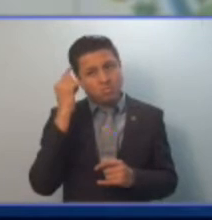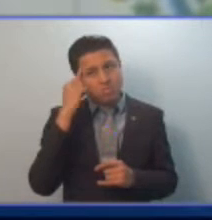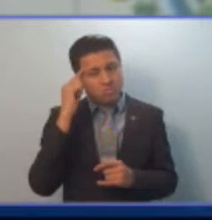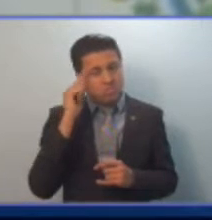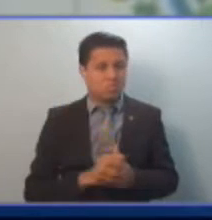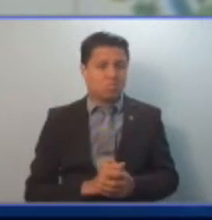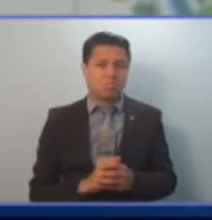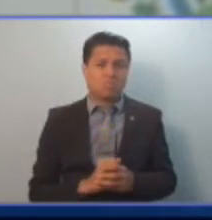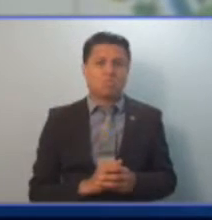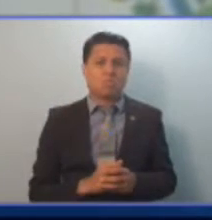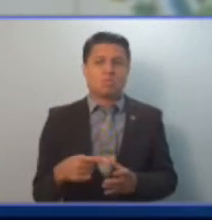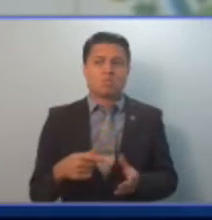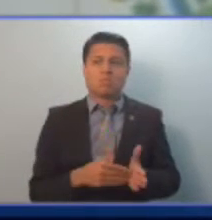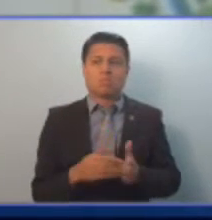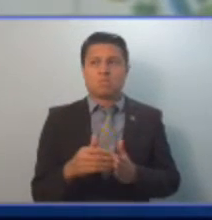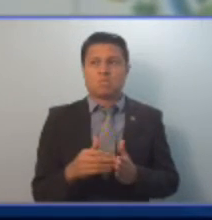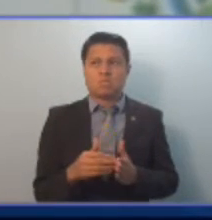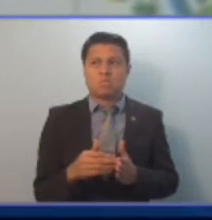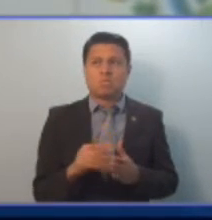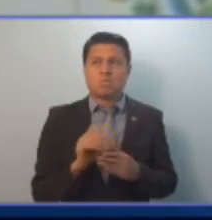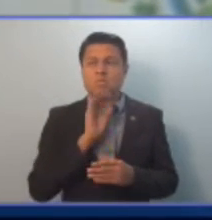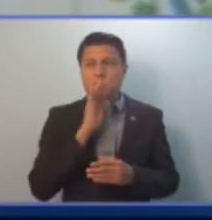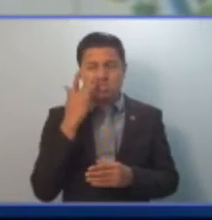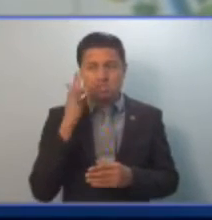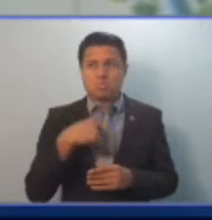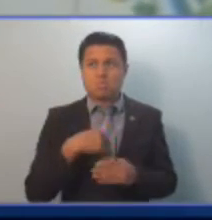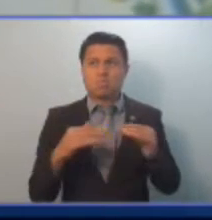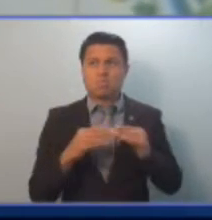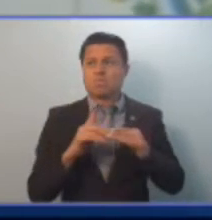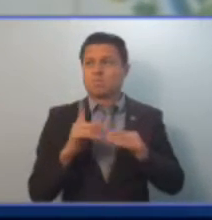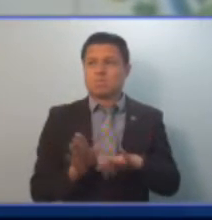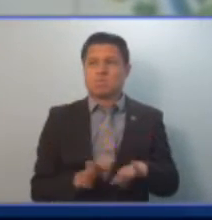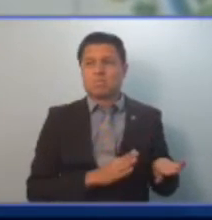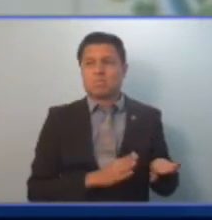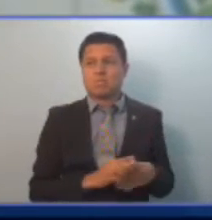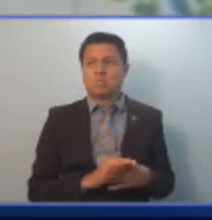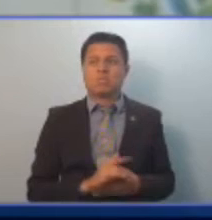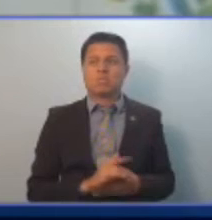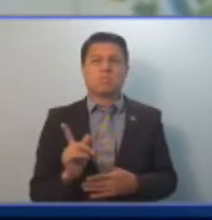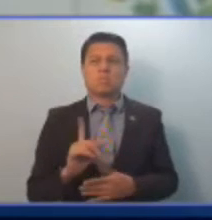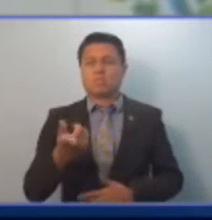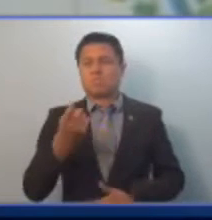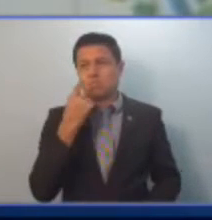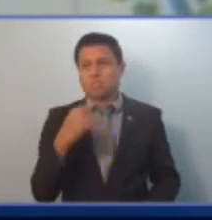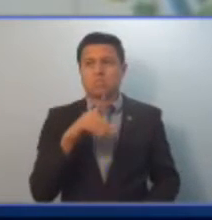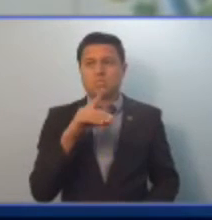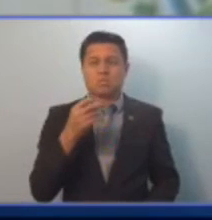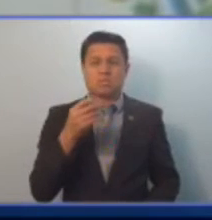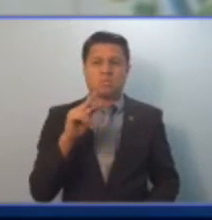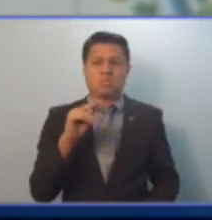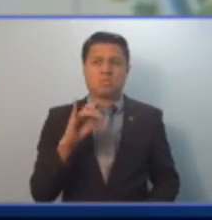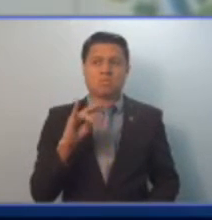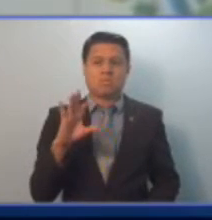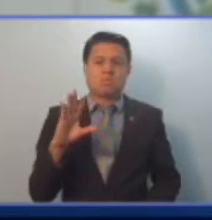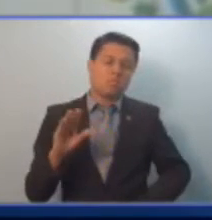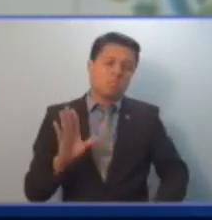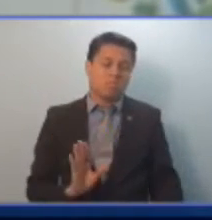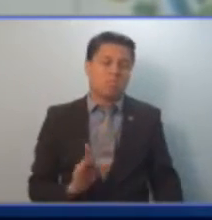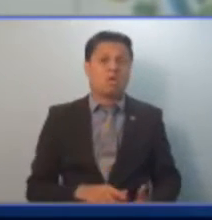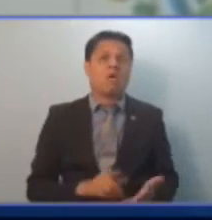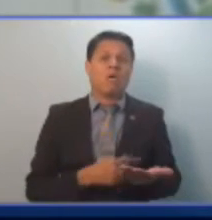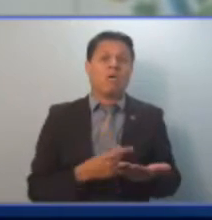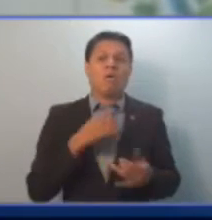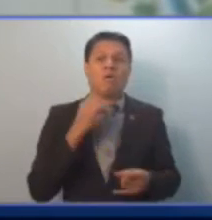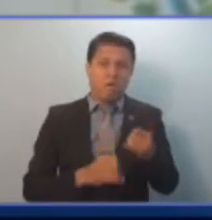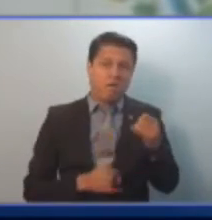de entrada no, es decir, yo tampoco lo rechazo porque no soy tan dogmático, pero al final, si